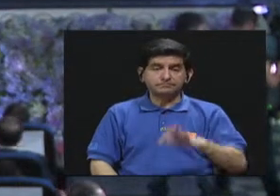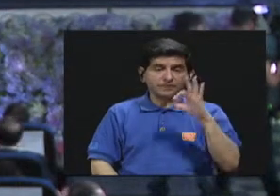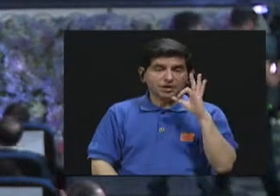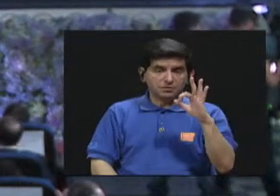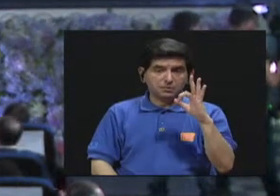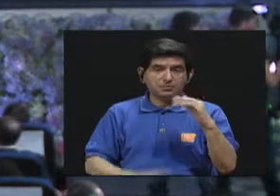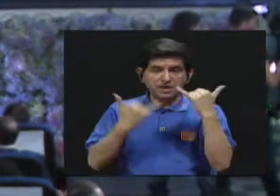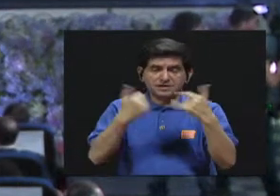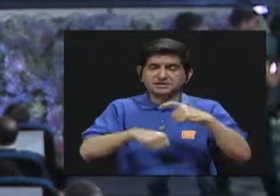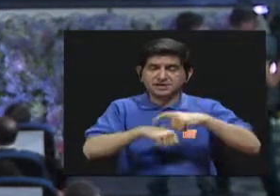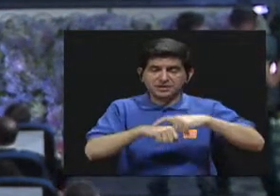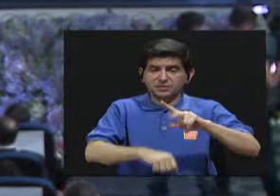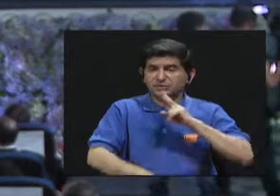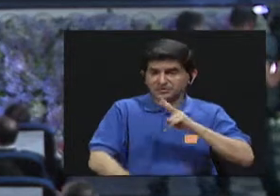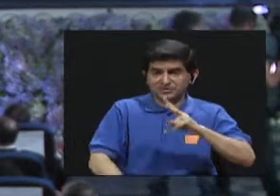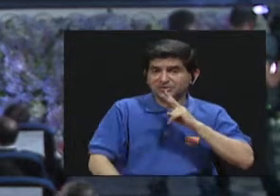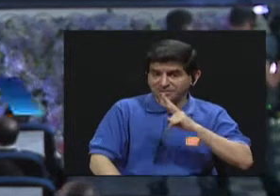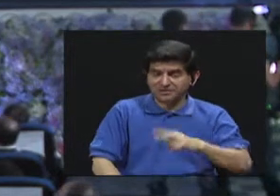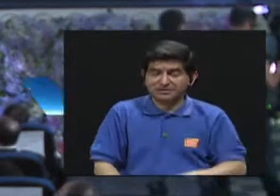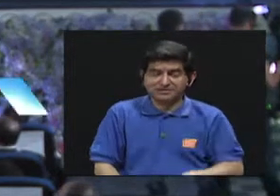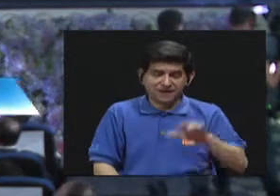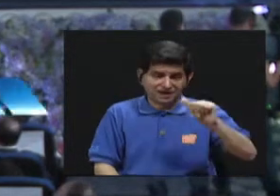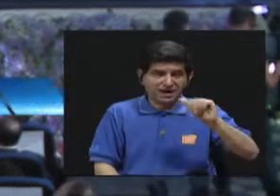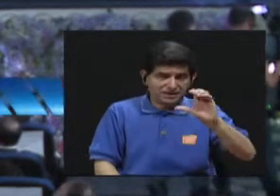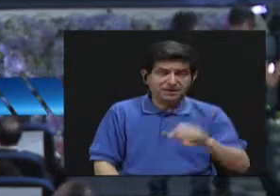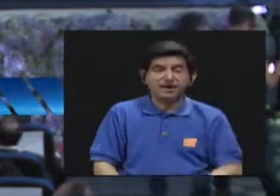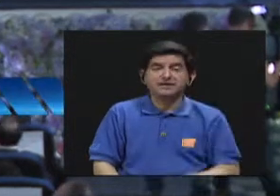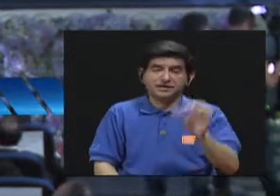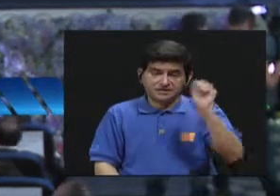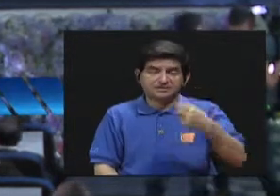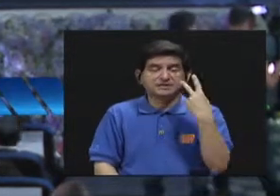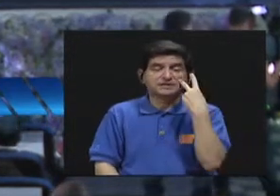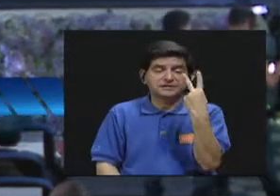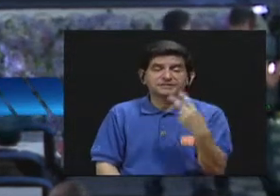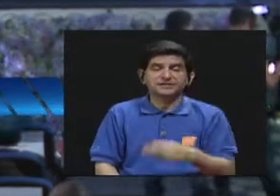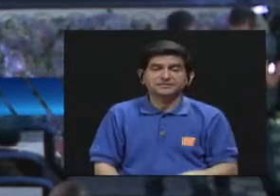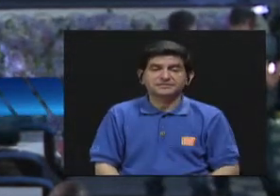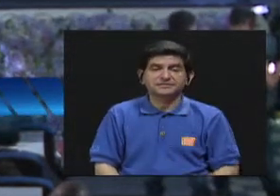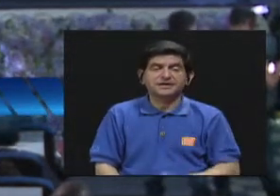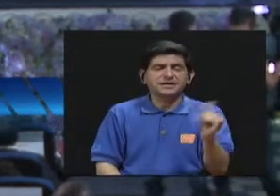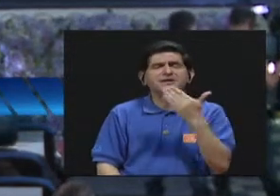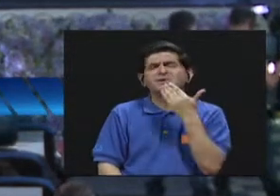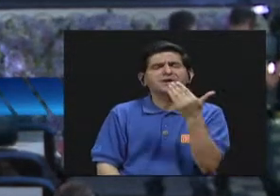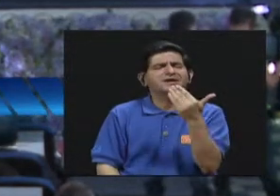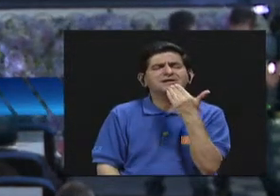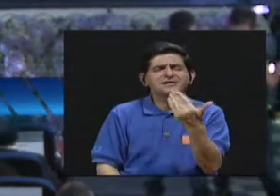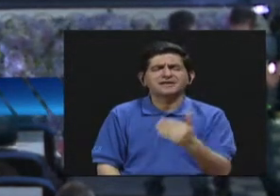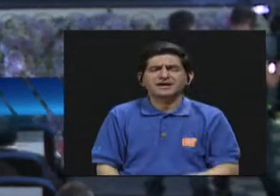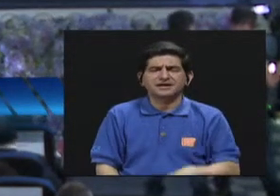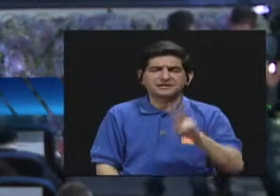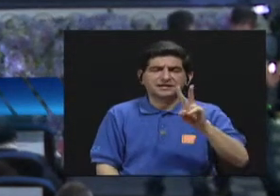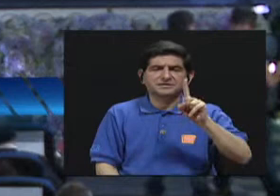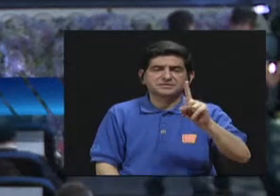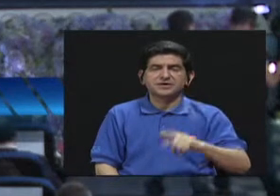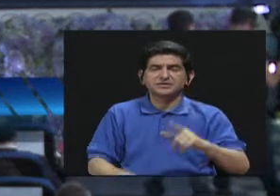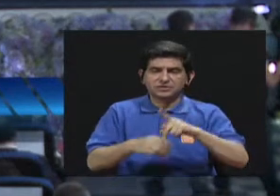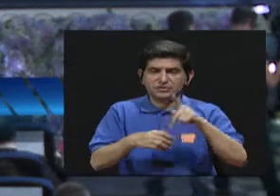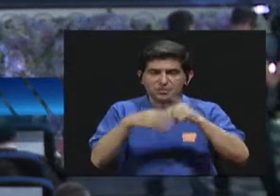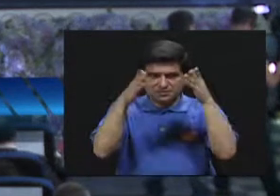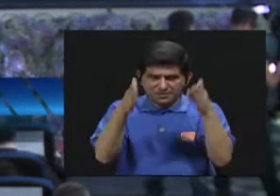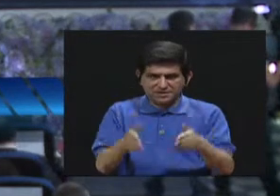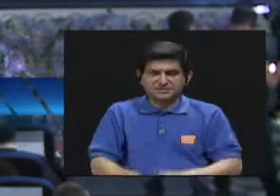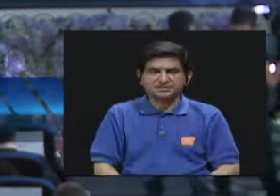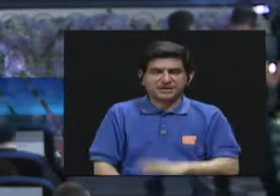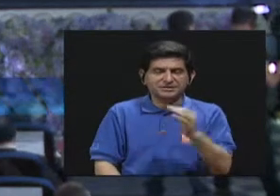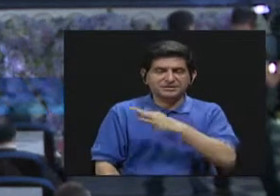Muy bien, ya vamos a la hora de la verdad, Adriana. Sí, vamos a empezar a ver quién es. Agradecemos también a los 21